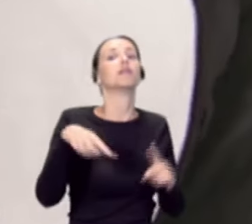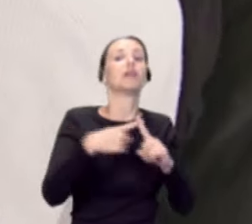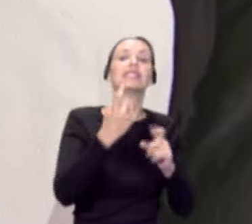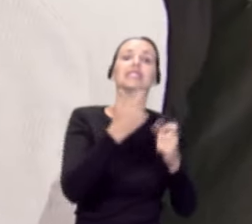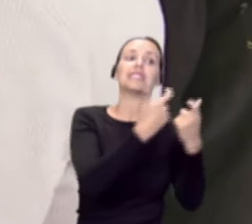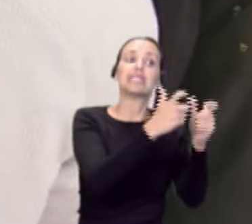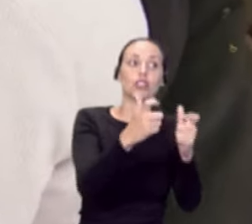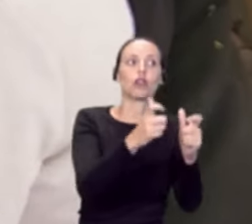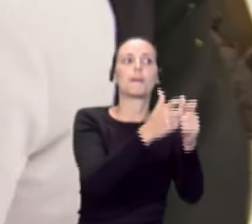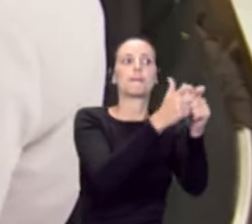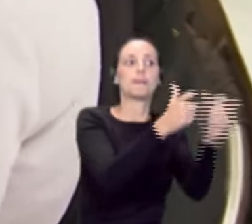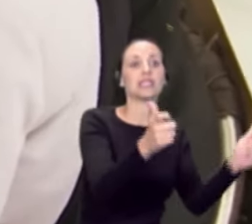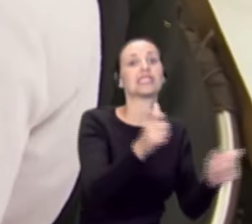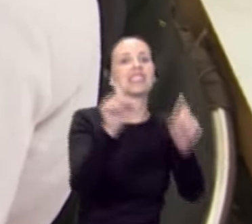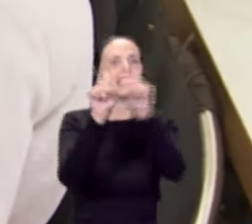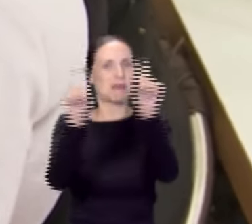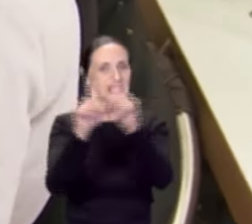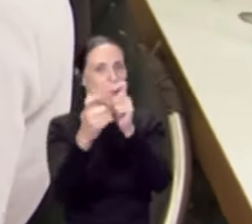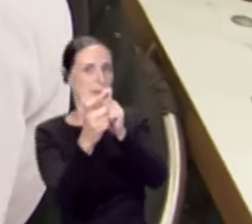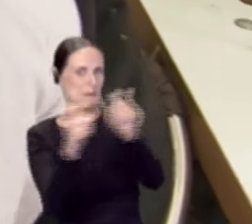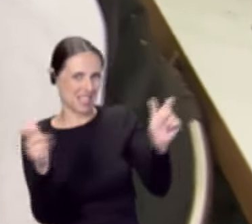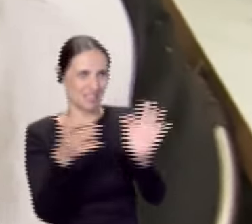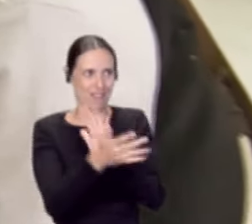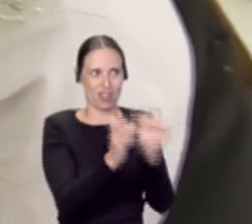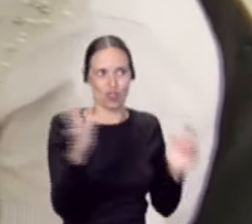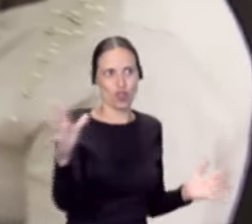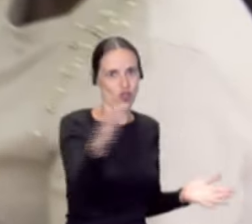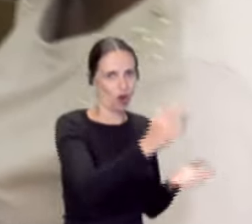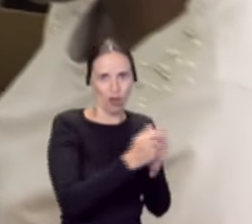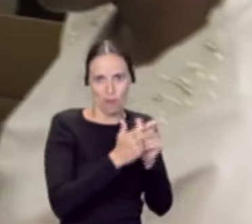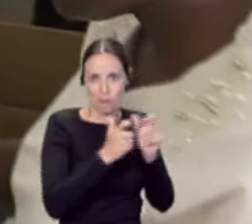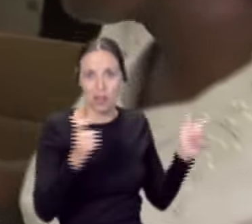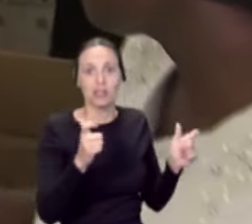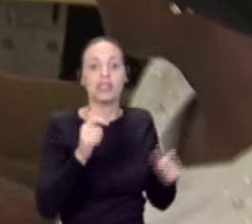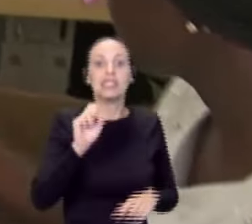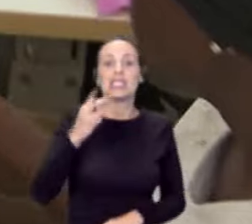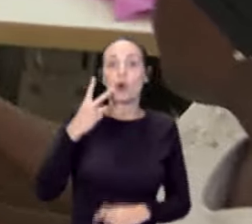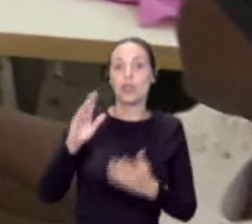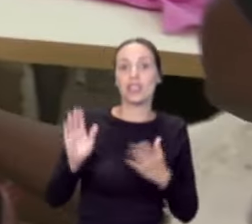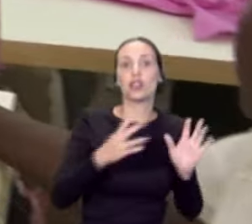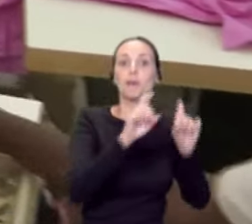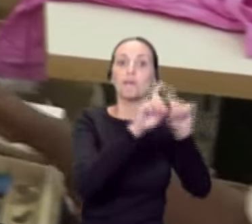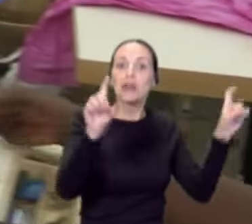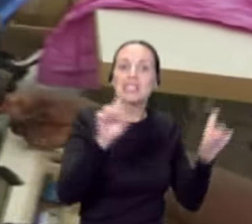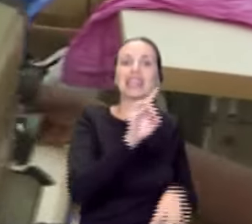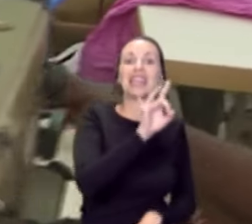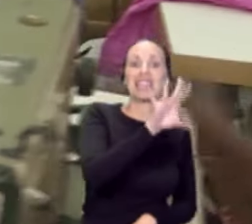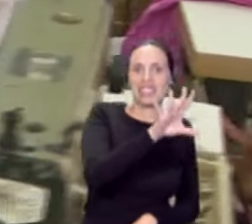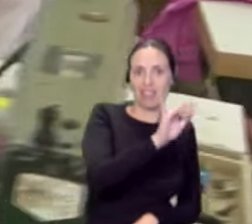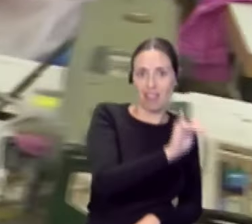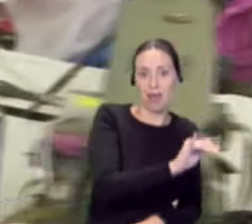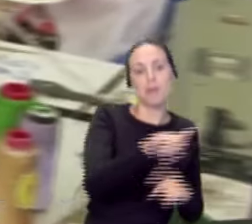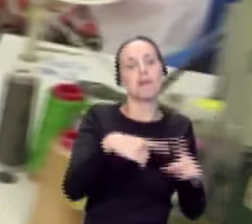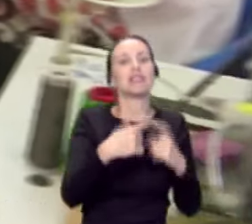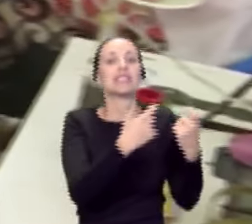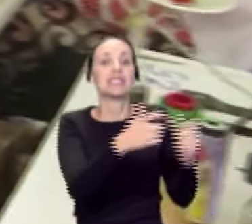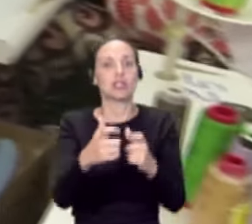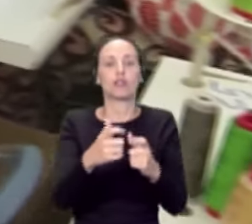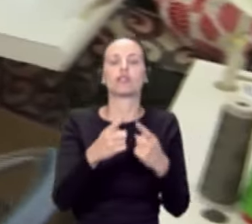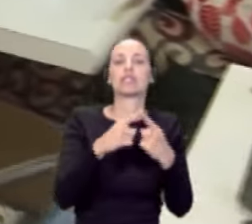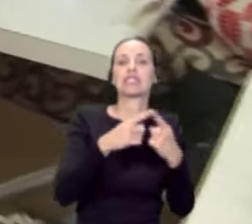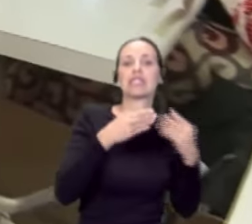empresas, exactamente. Y bueno, pues para esta segunda edición tenemos unas 15 empresas y los sectores que vamos a incluir van a ser textil de nuevo y agricultura